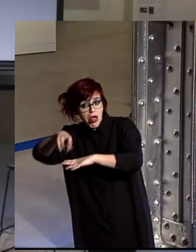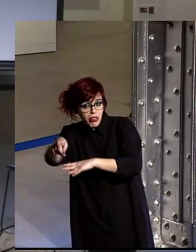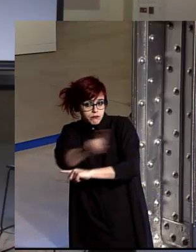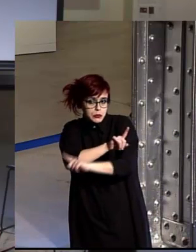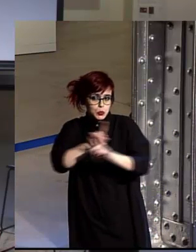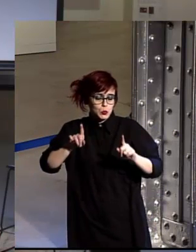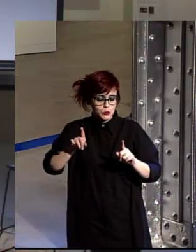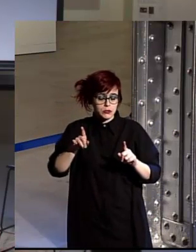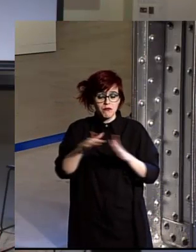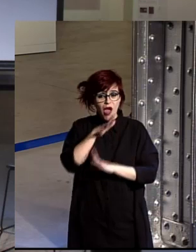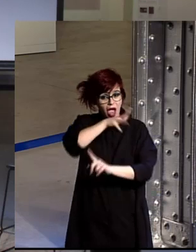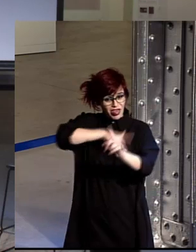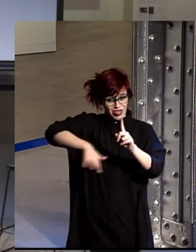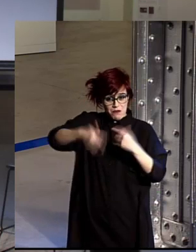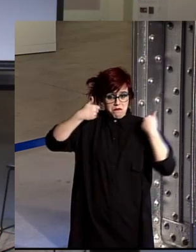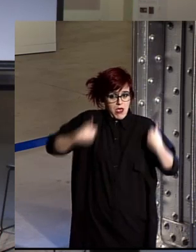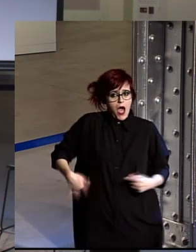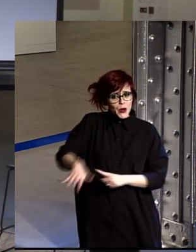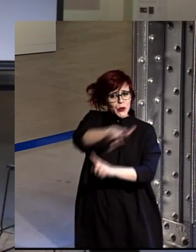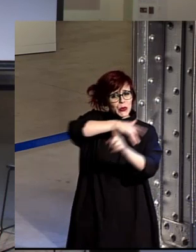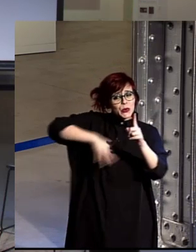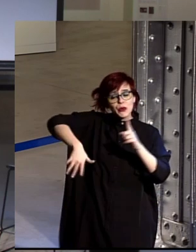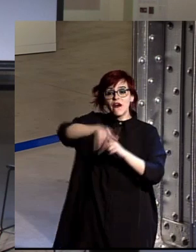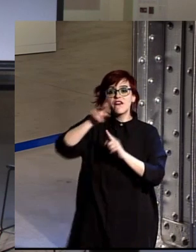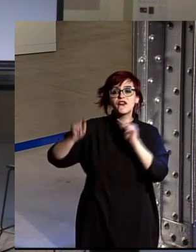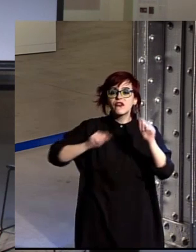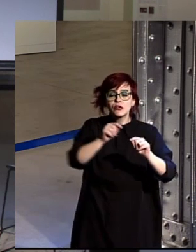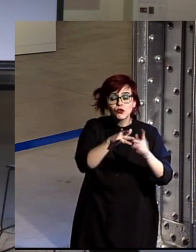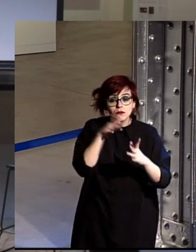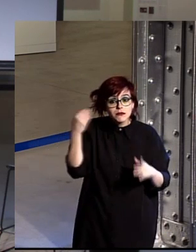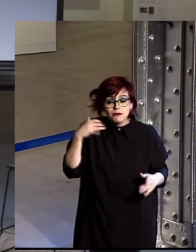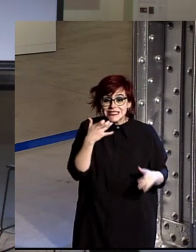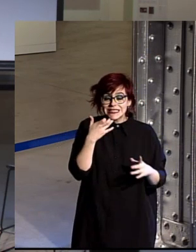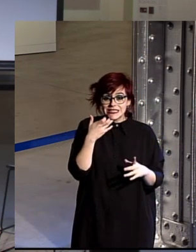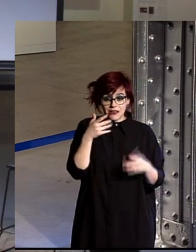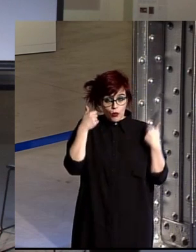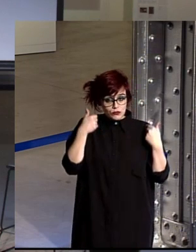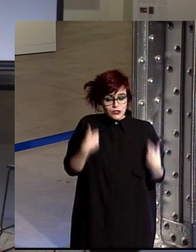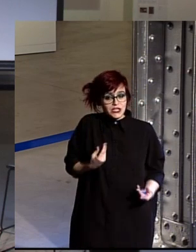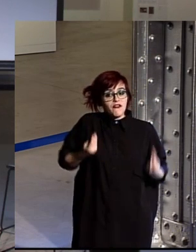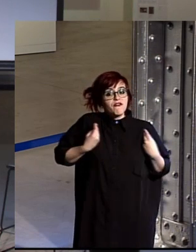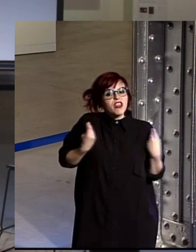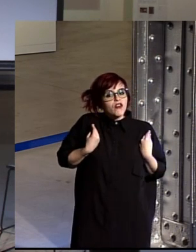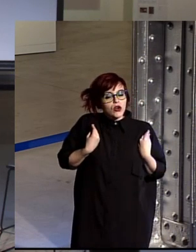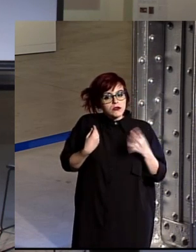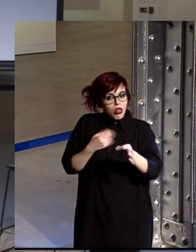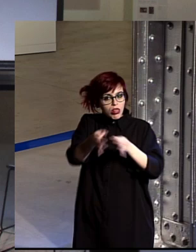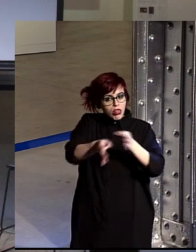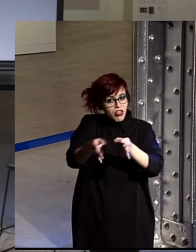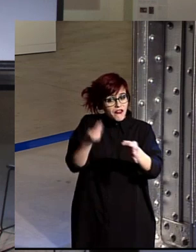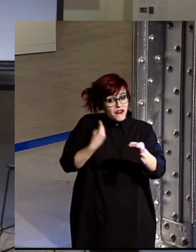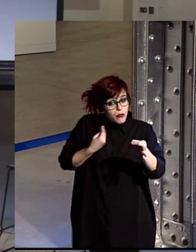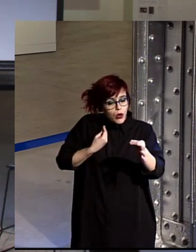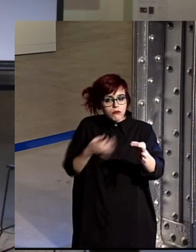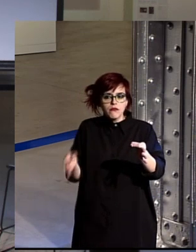De hecho, vivimos rodeados de virus. Infectan a todos los seres vivos celulares en los que se ha estudiado si tienen virus o no. Todos en los que se ha estudiado se ha